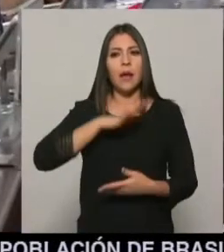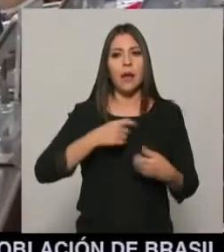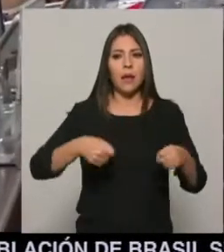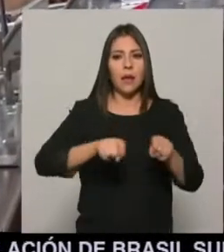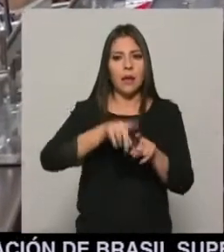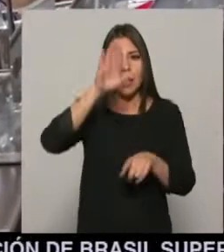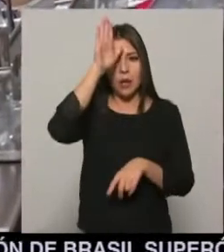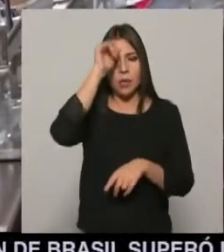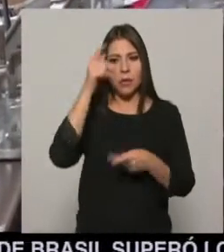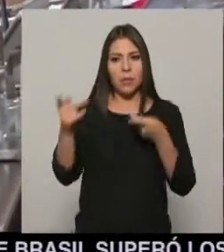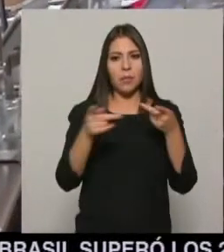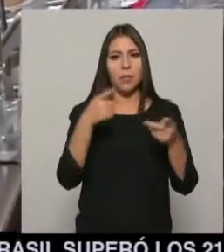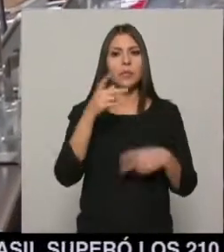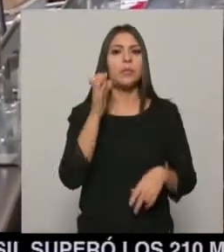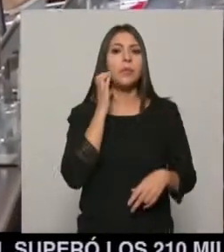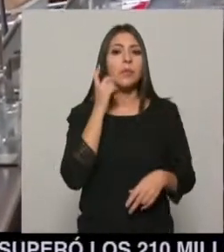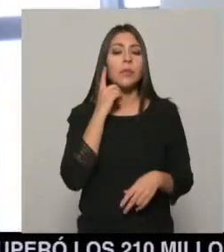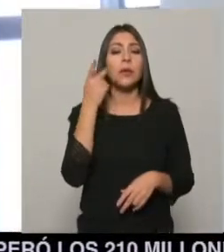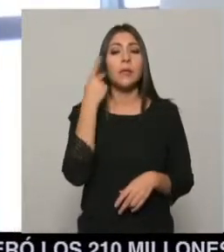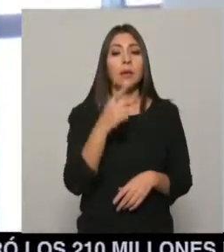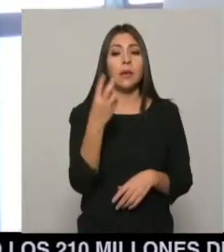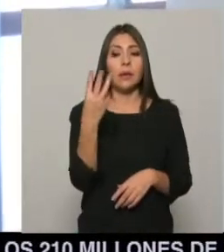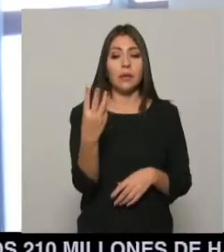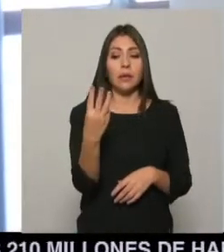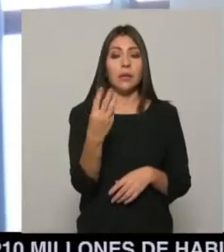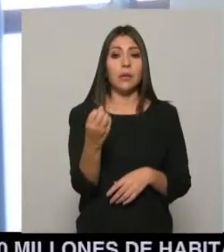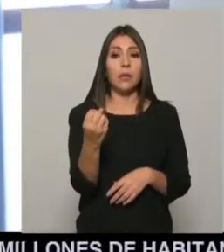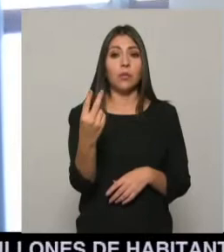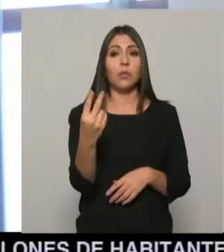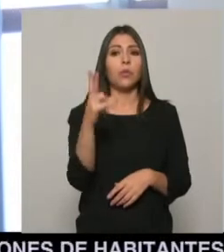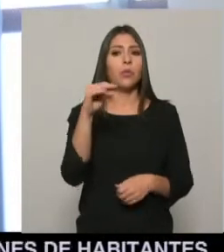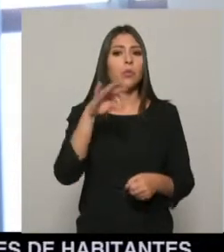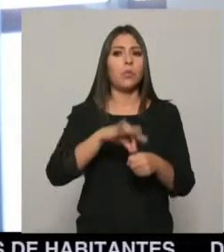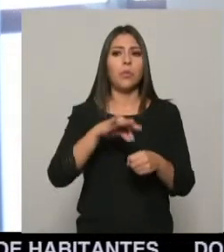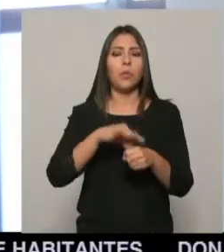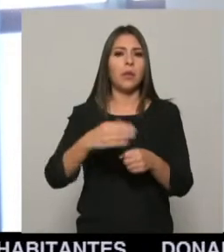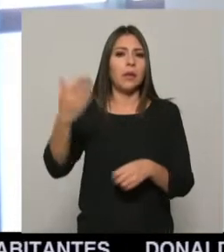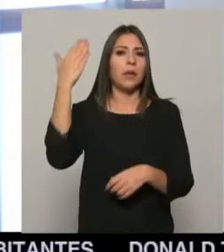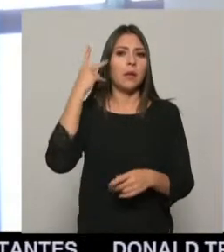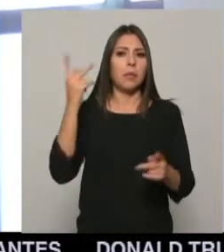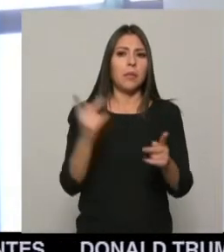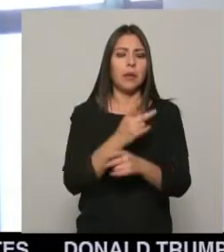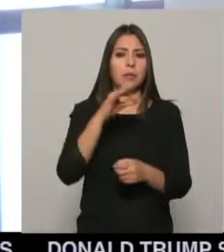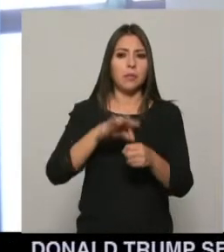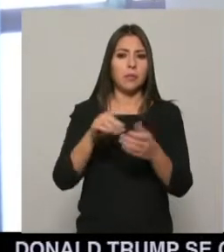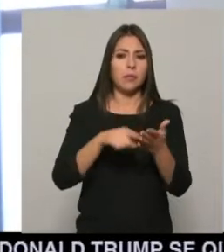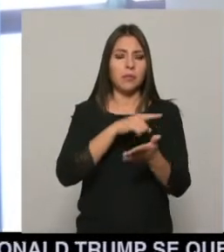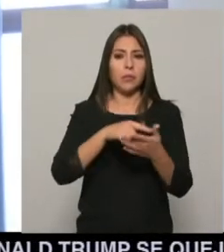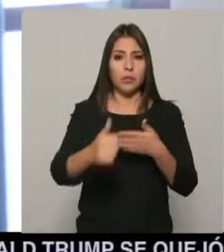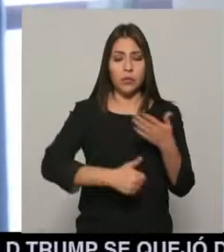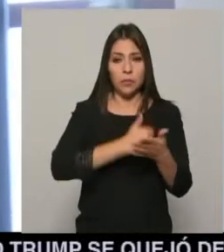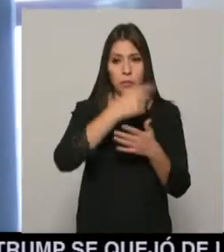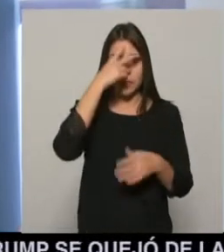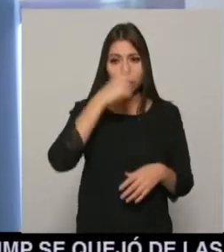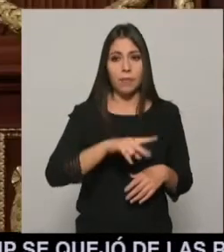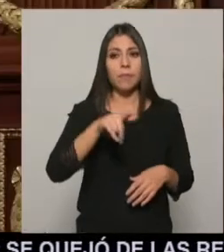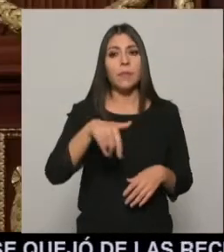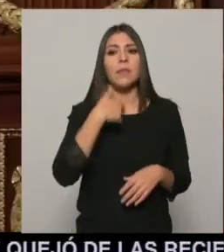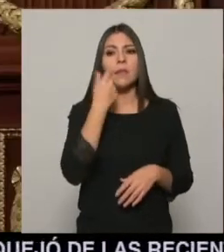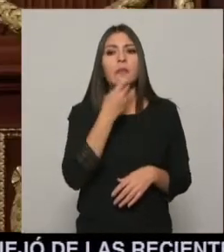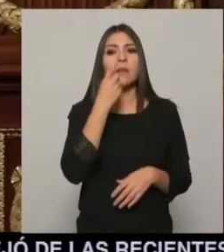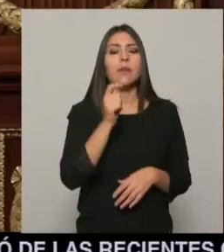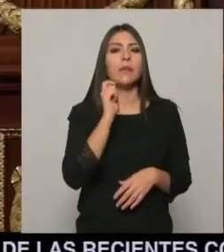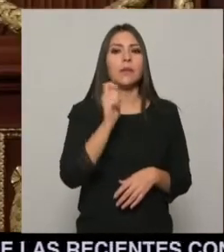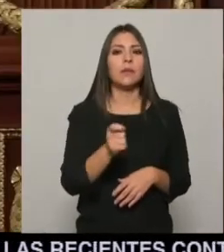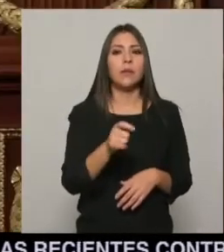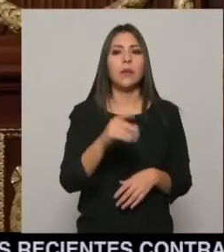Asamblea. Prácticamente 2 de cada 3 capitalinos no votan por Morena en el pasado proceso electoral en la capital. Esto representa que prácticamente